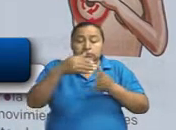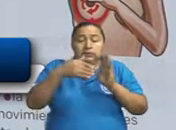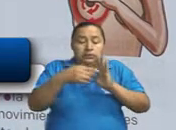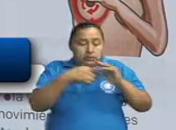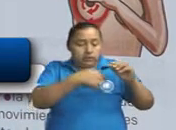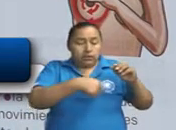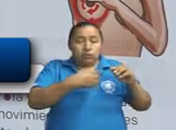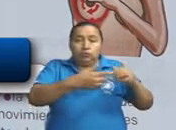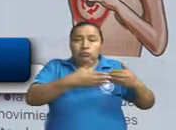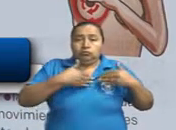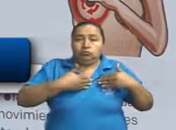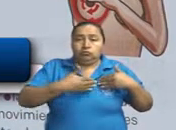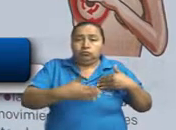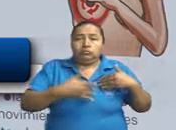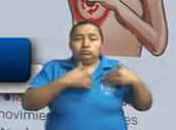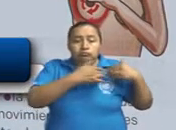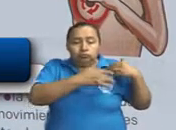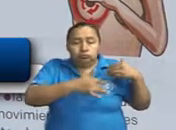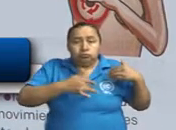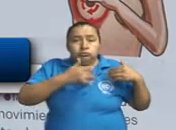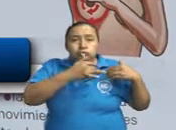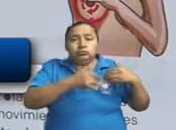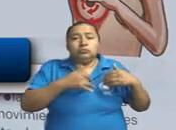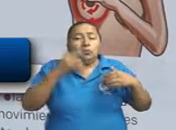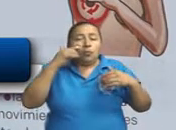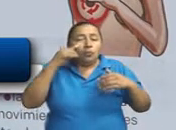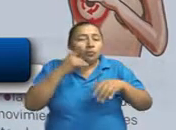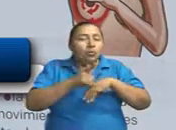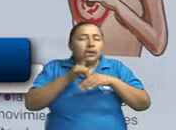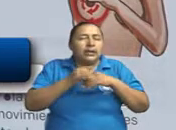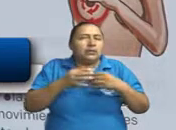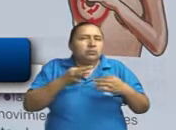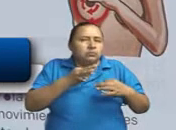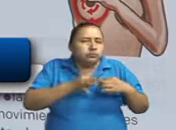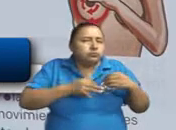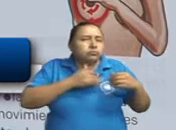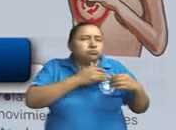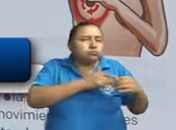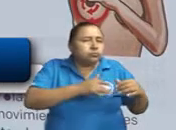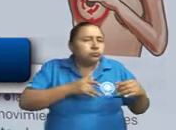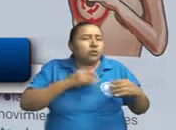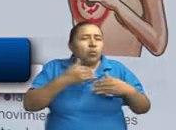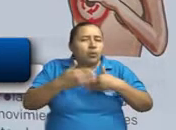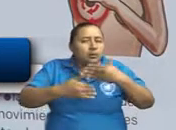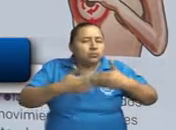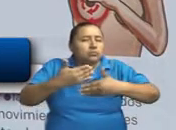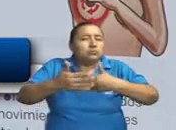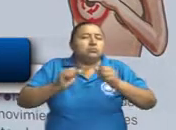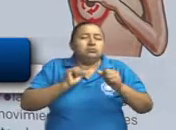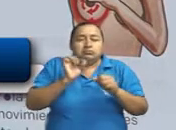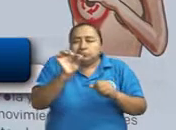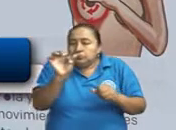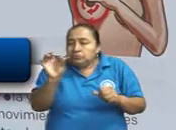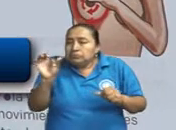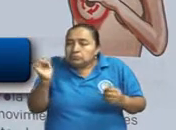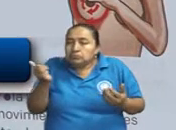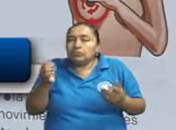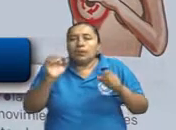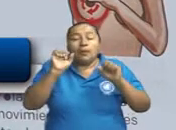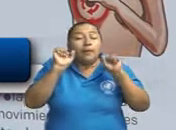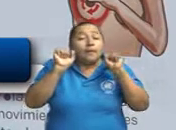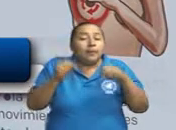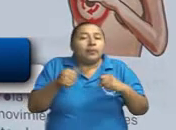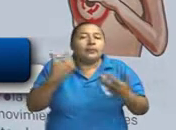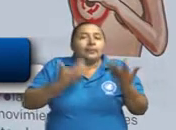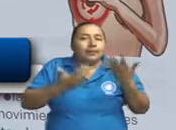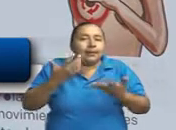afuera con esos masajes circulares en busca de detección de lesiones muy tempranas, muy pequeñas, que pueden ser